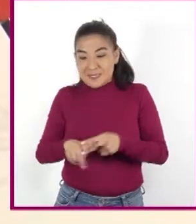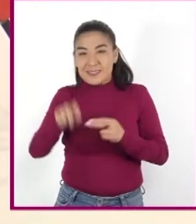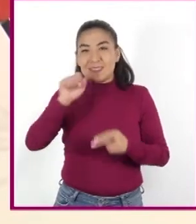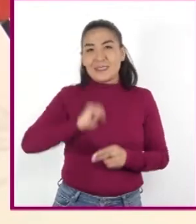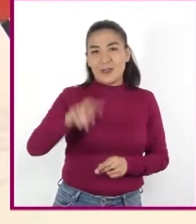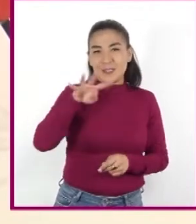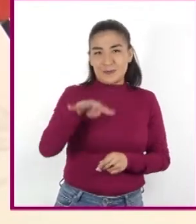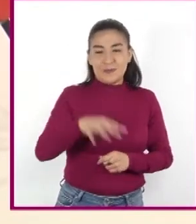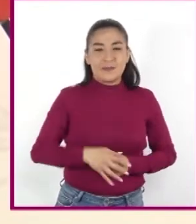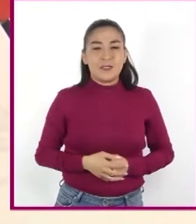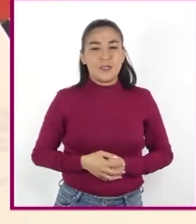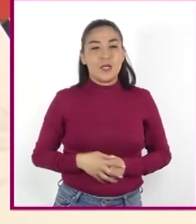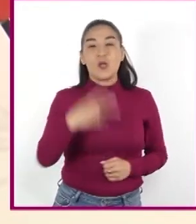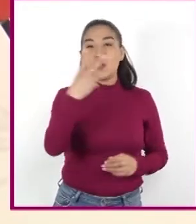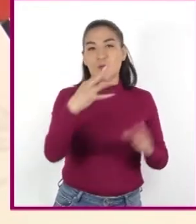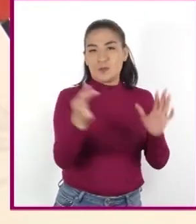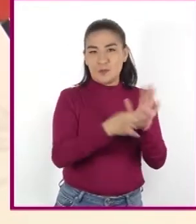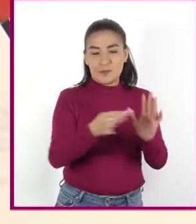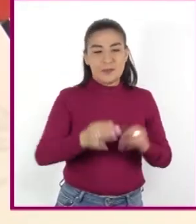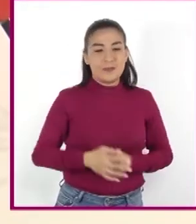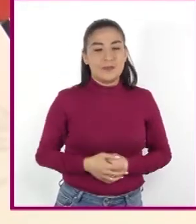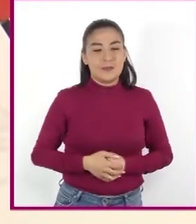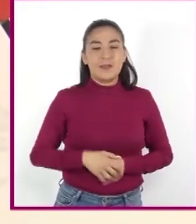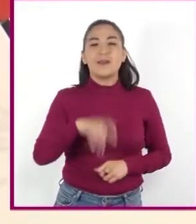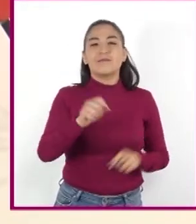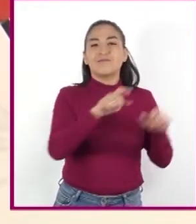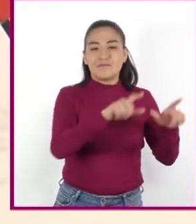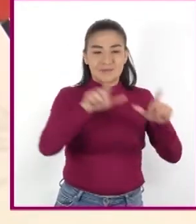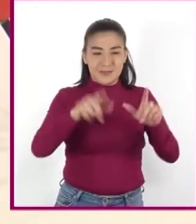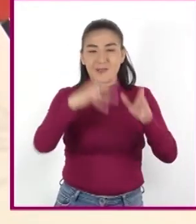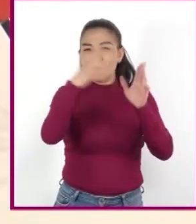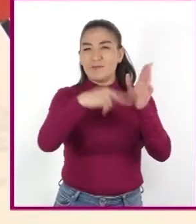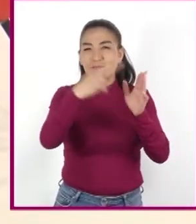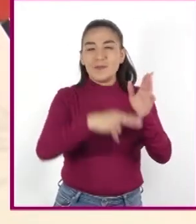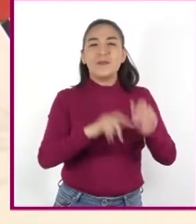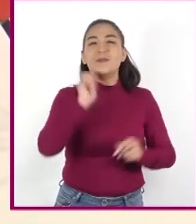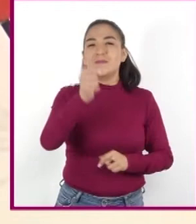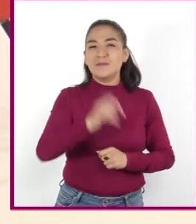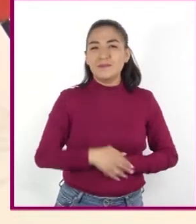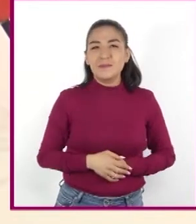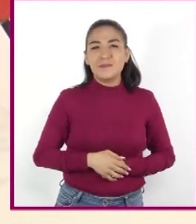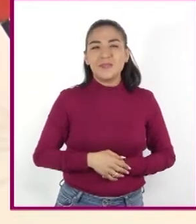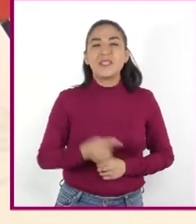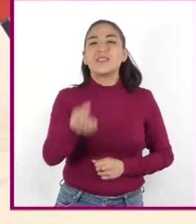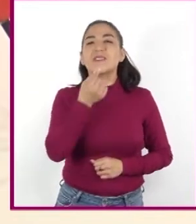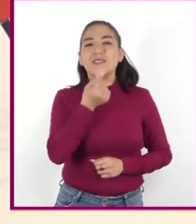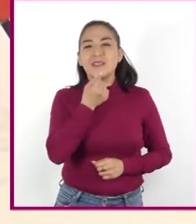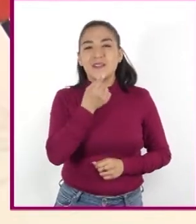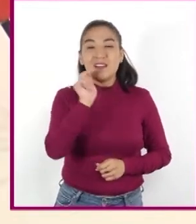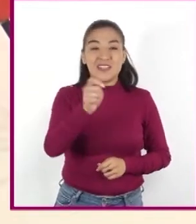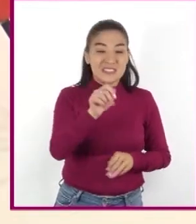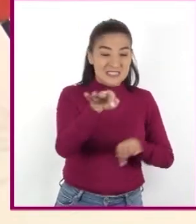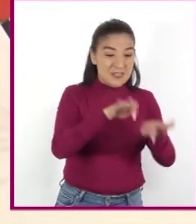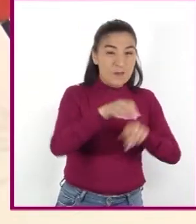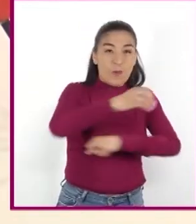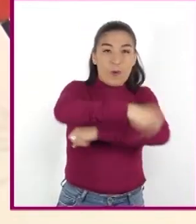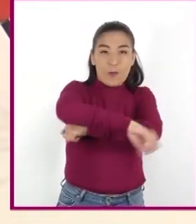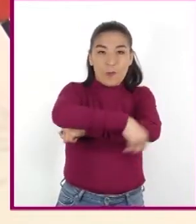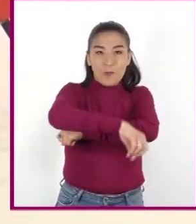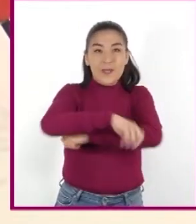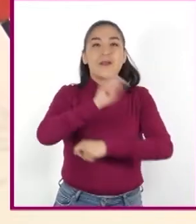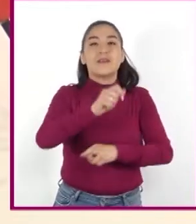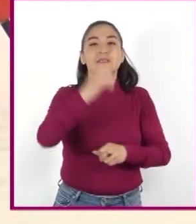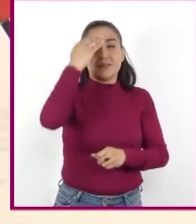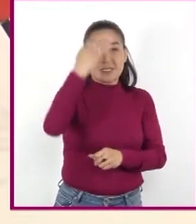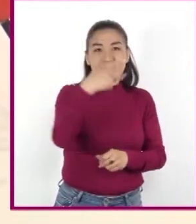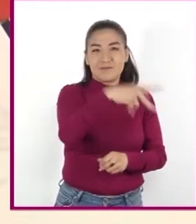Maestra Elizabeth. Por 2 puntos, es una postal que muestra una pintura donde se aprecian niños obreros, de modo que se relaciona